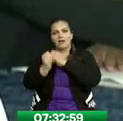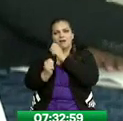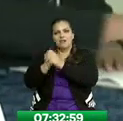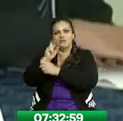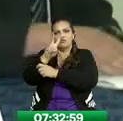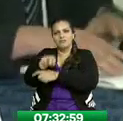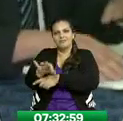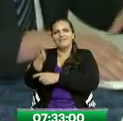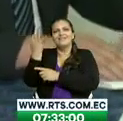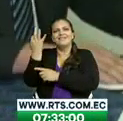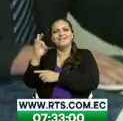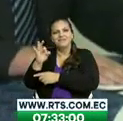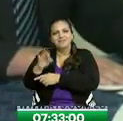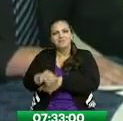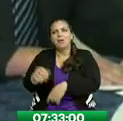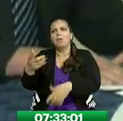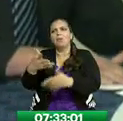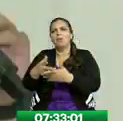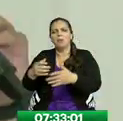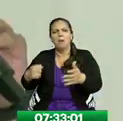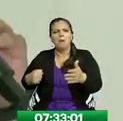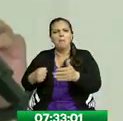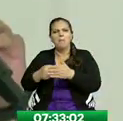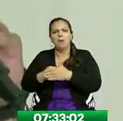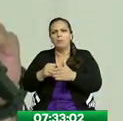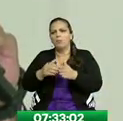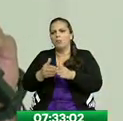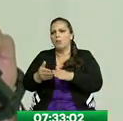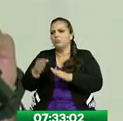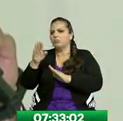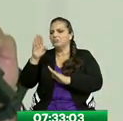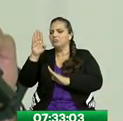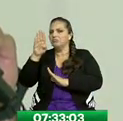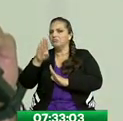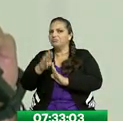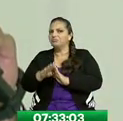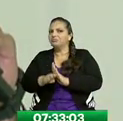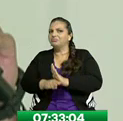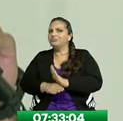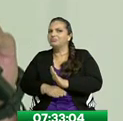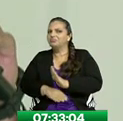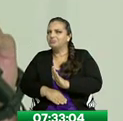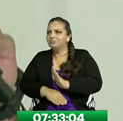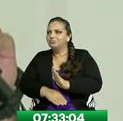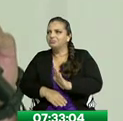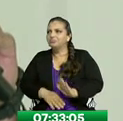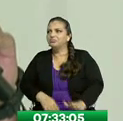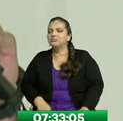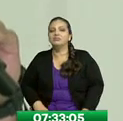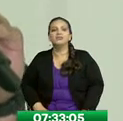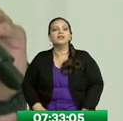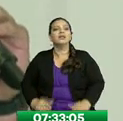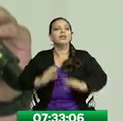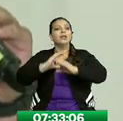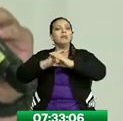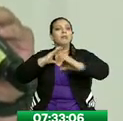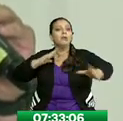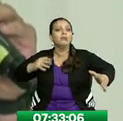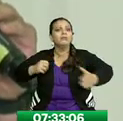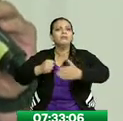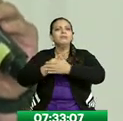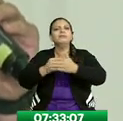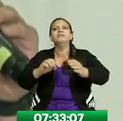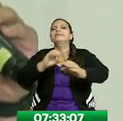el nuevo, los resultados son alentadores. No tuvimos fallecidos que lamentar en transporte público de pasajeros